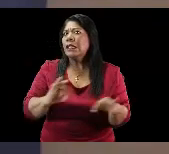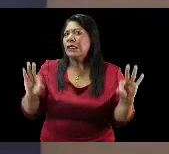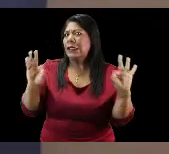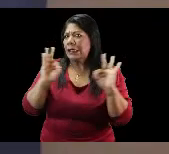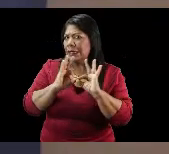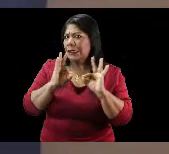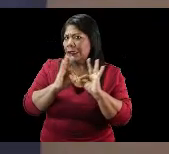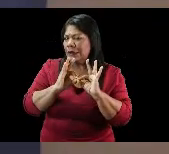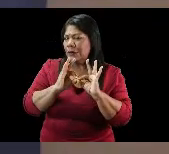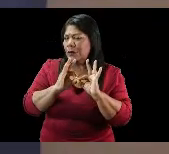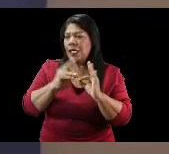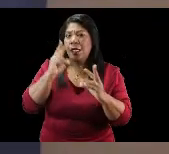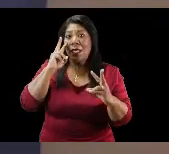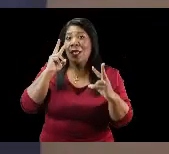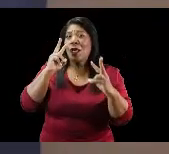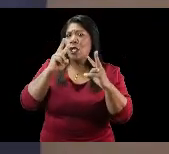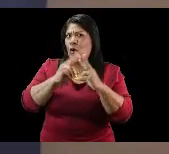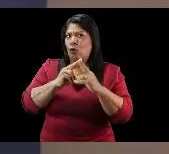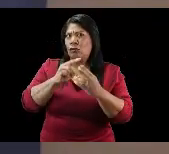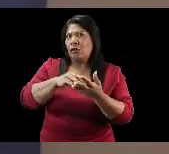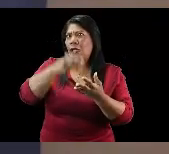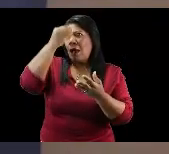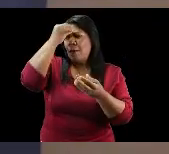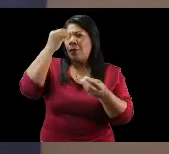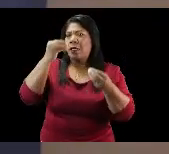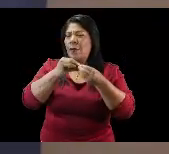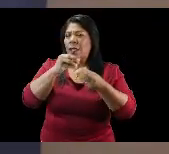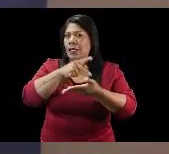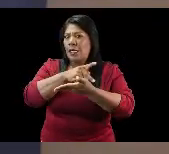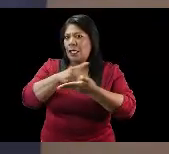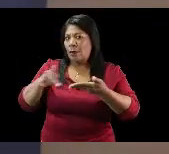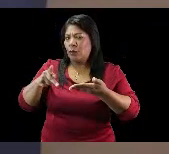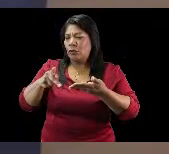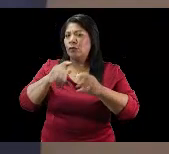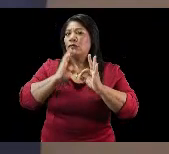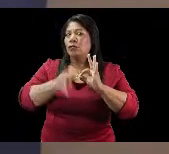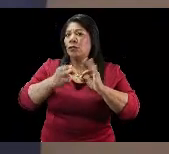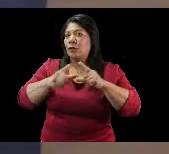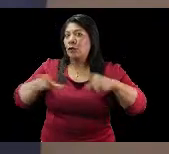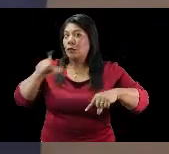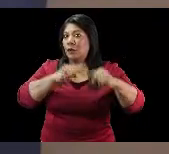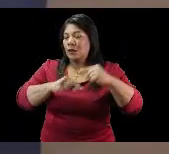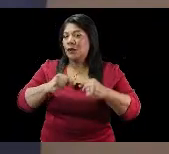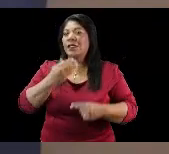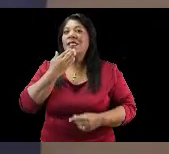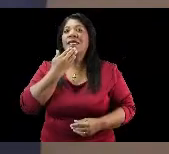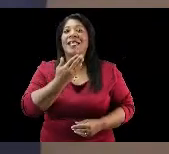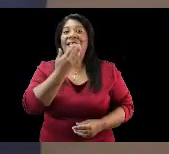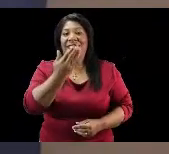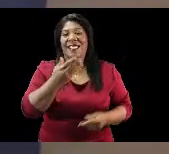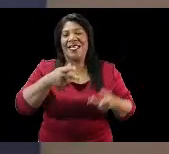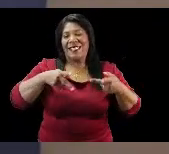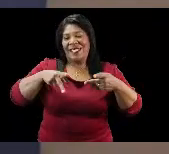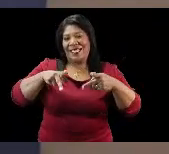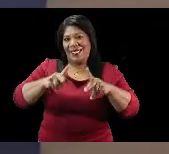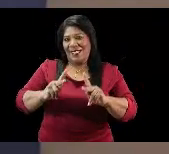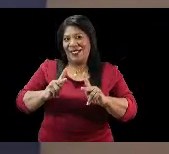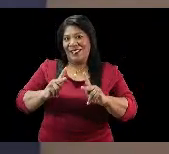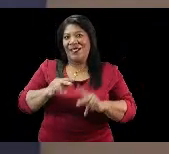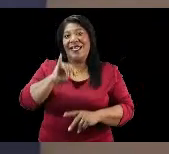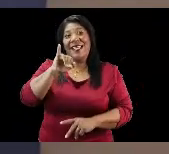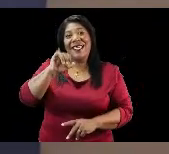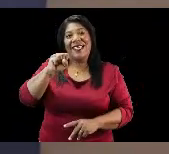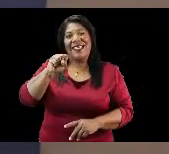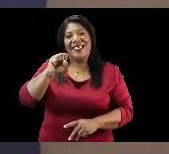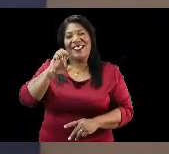importancia de tener y conocer un poco más sobre esta profesión de la interpretación en lengua de señas, y muy agradecida por esta oportunidad